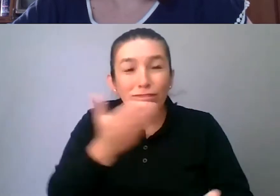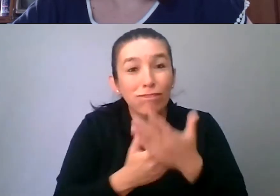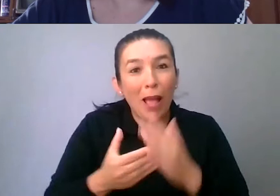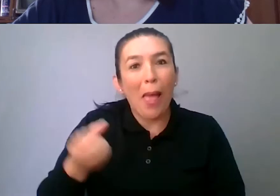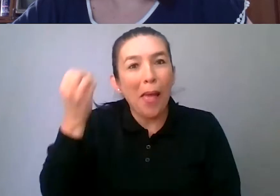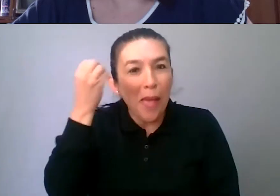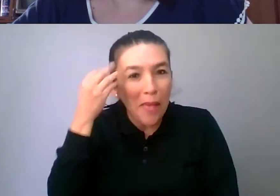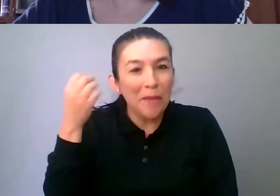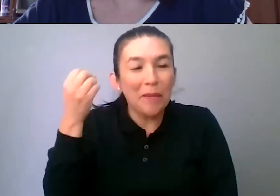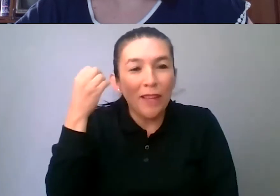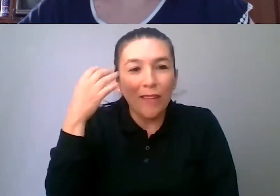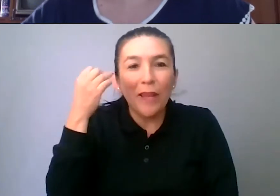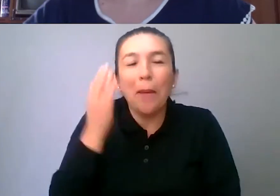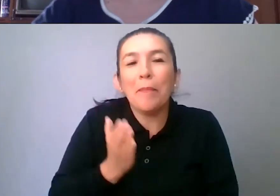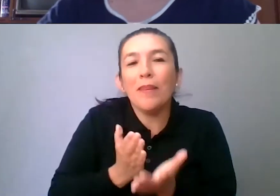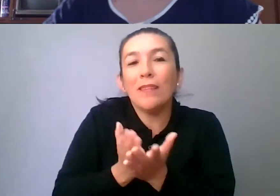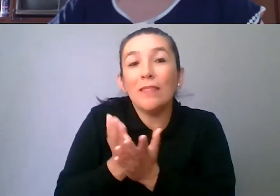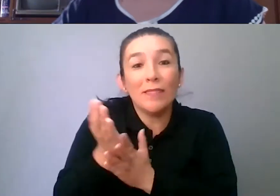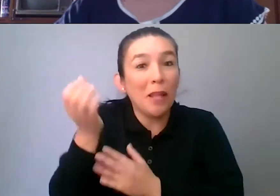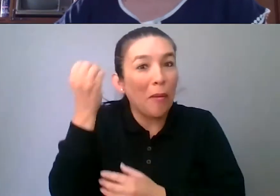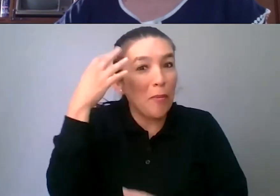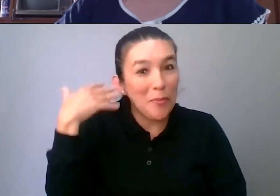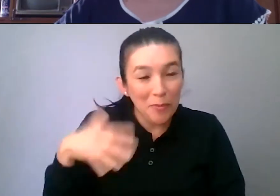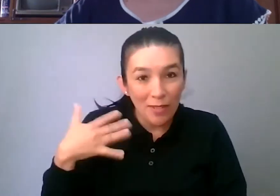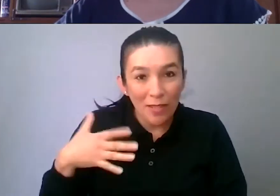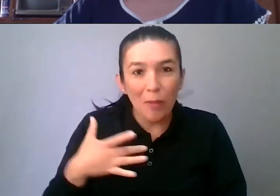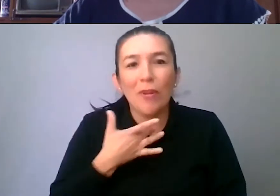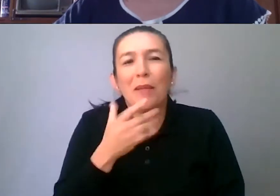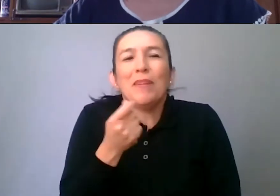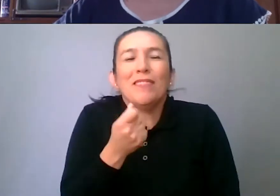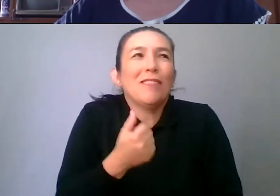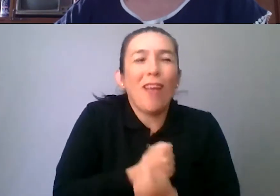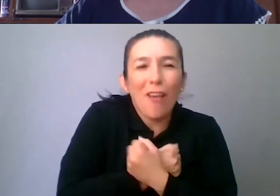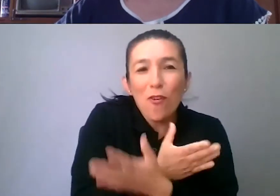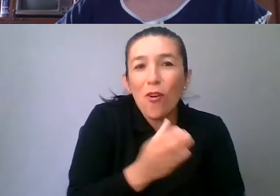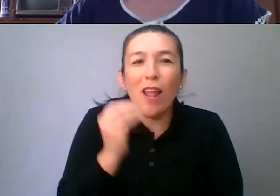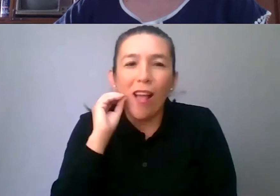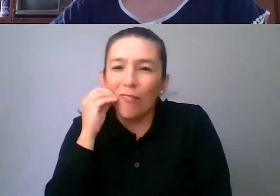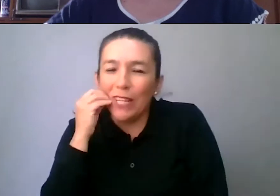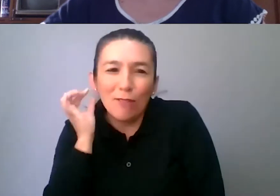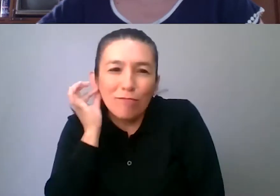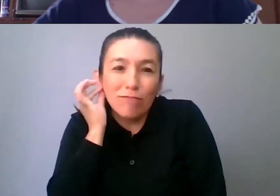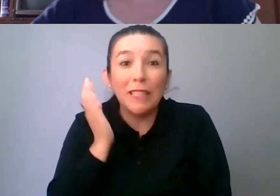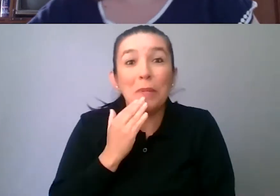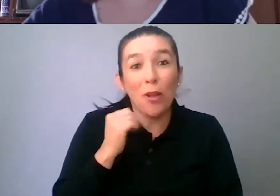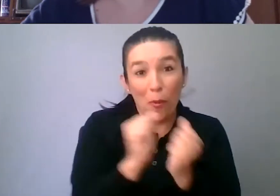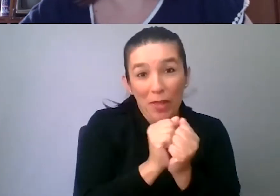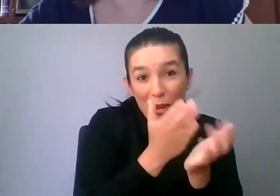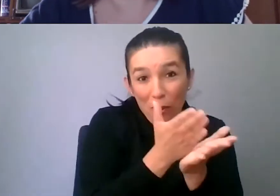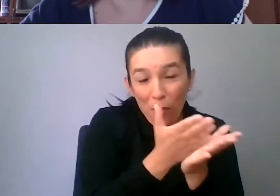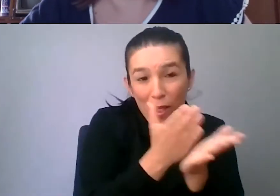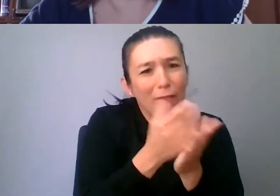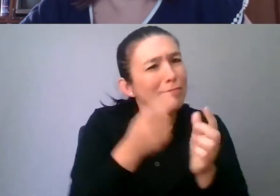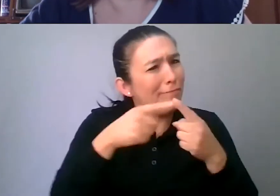generando un tipo de aprendizaje significativo porque hay amor, porque está la abuelita, porque está la compañera del colegio, un largo